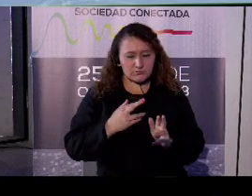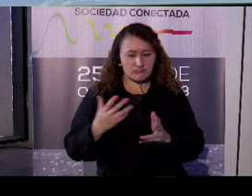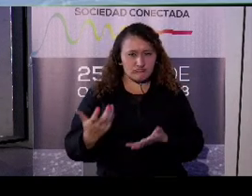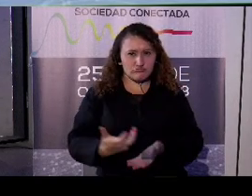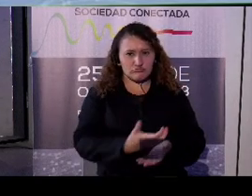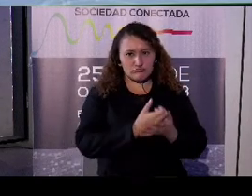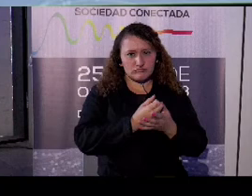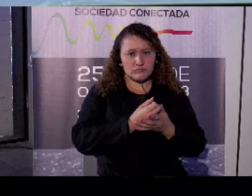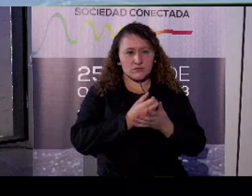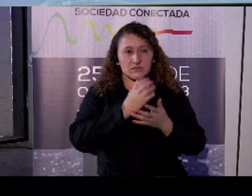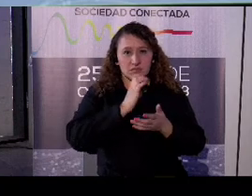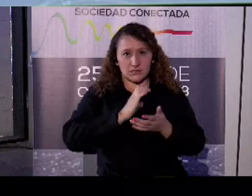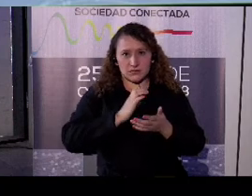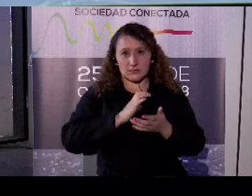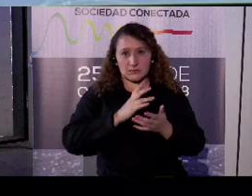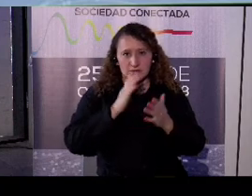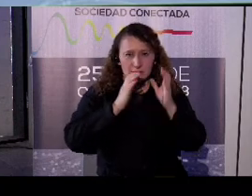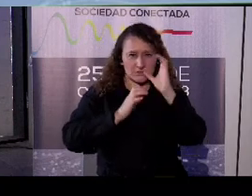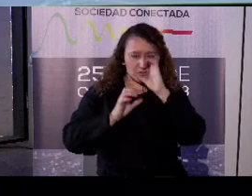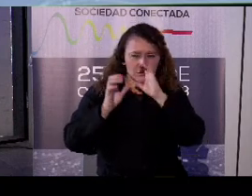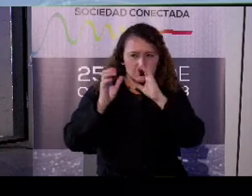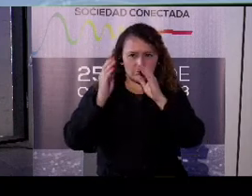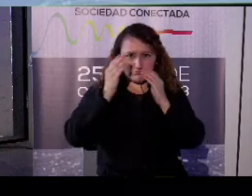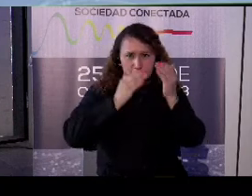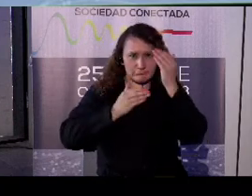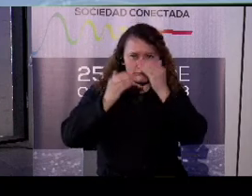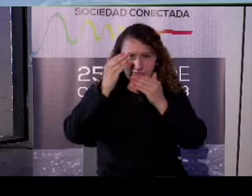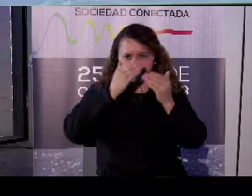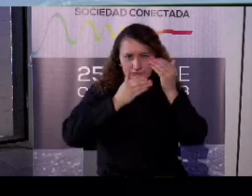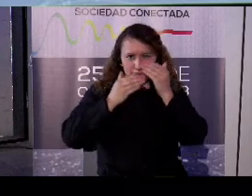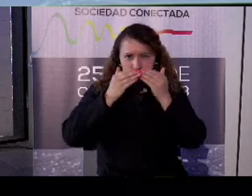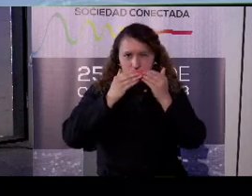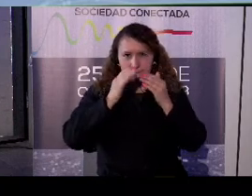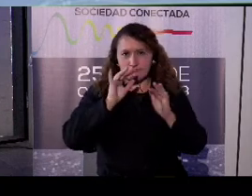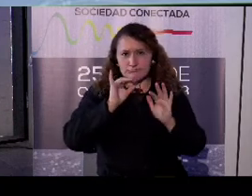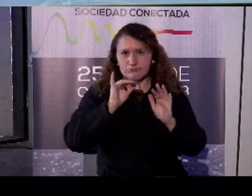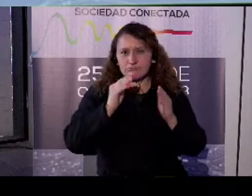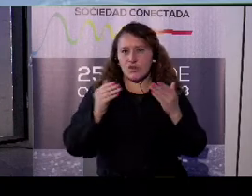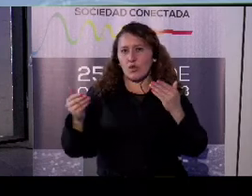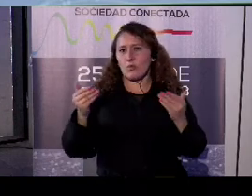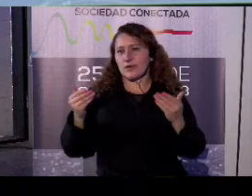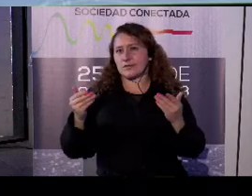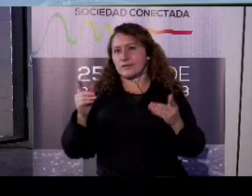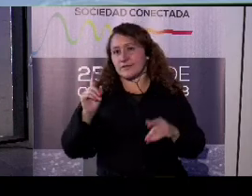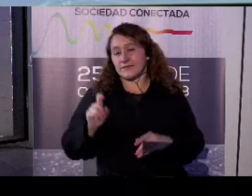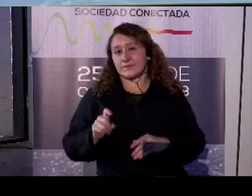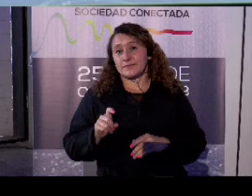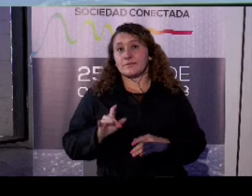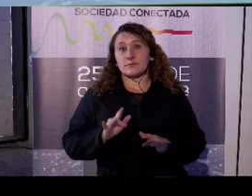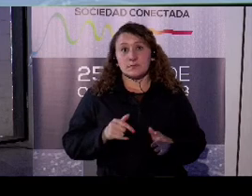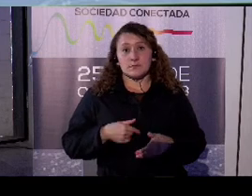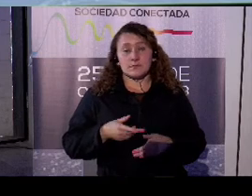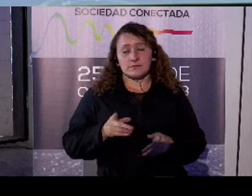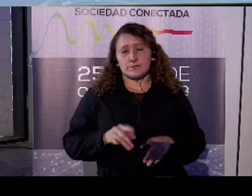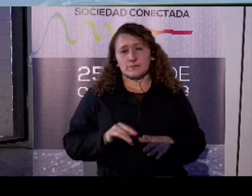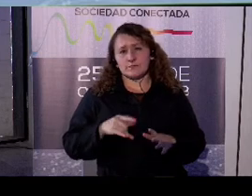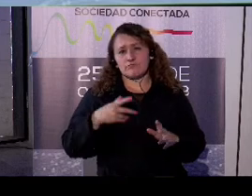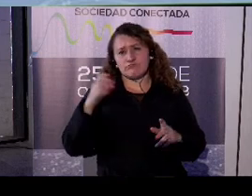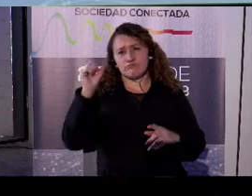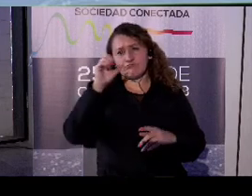característica pues para asegurarnos de que es válida debemos hacer una comparación para poder también entre otras